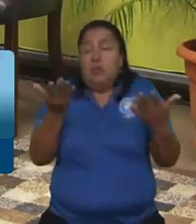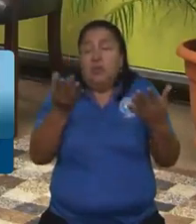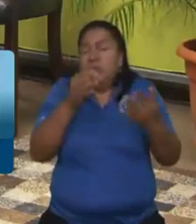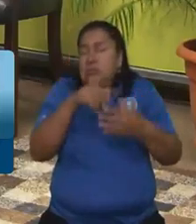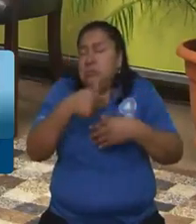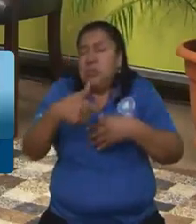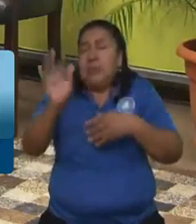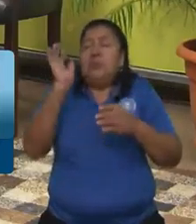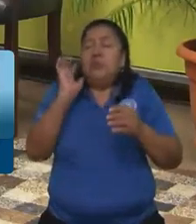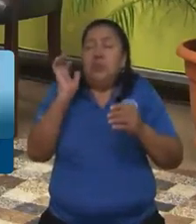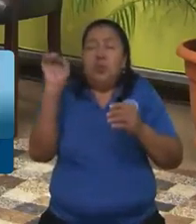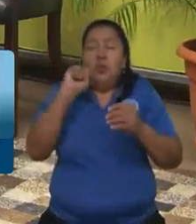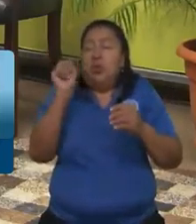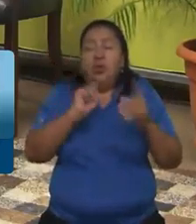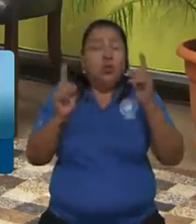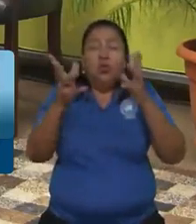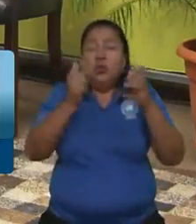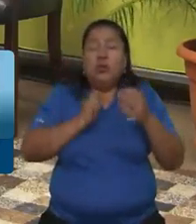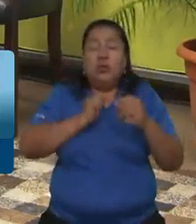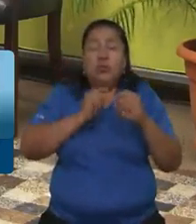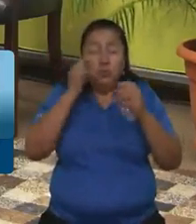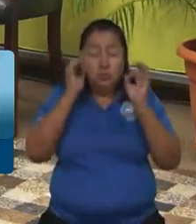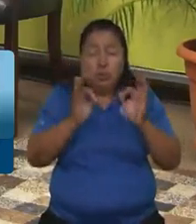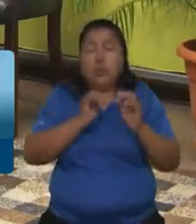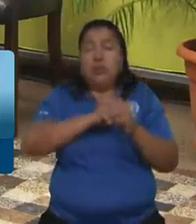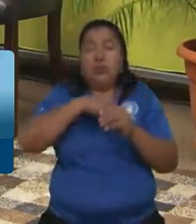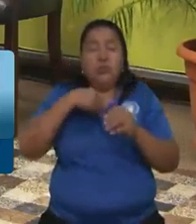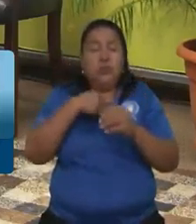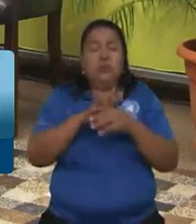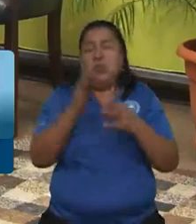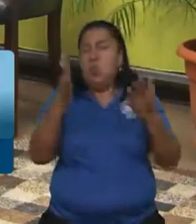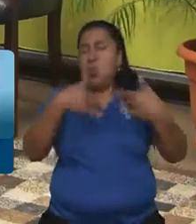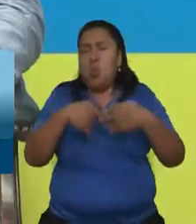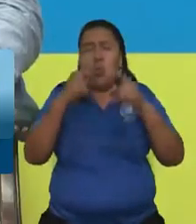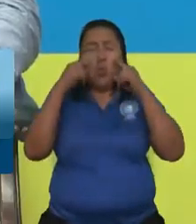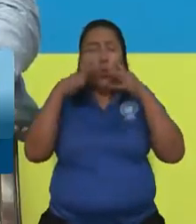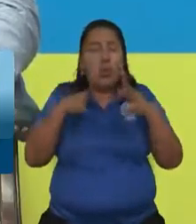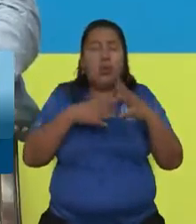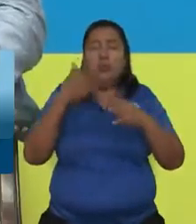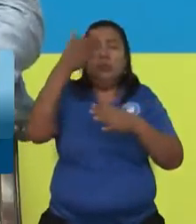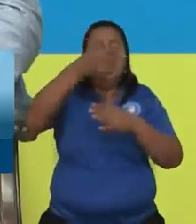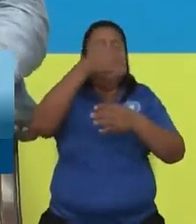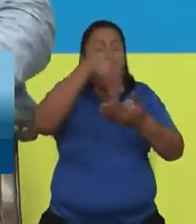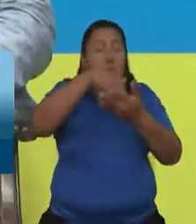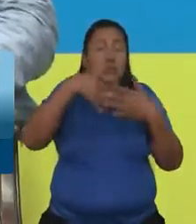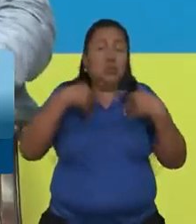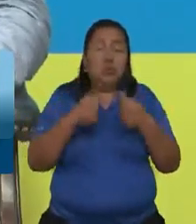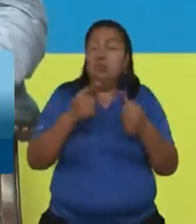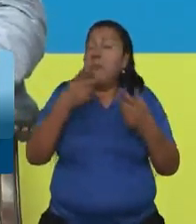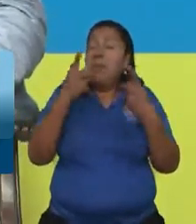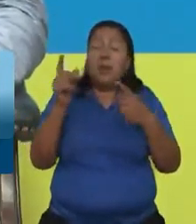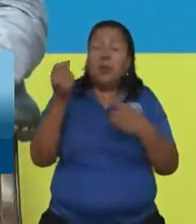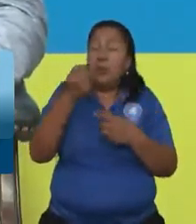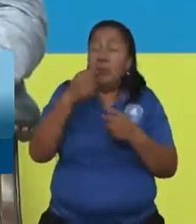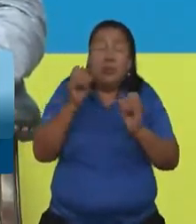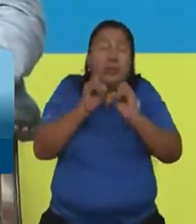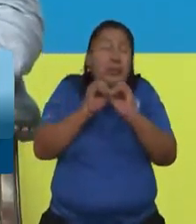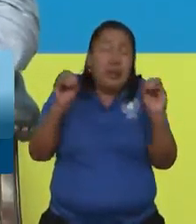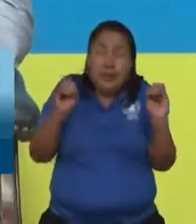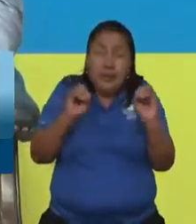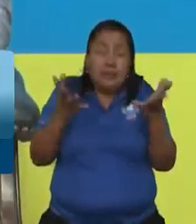ocurren cotidianamente en el hogar, hay personas que les pica el oído, les pica, pero no se hacen caso, doctora. Sí, o sea,